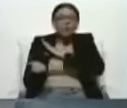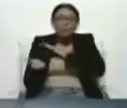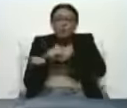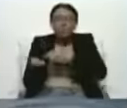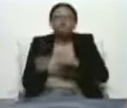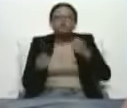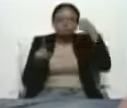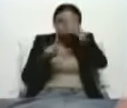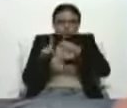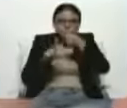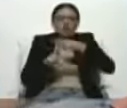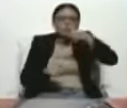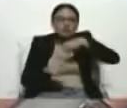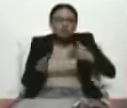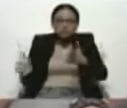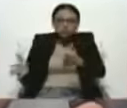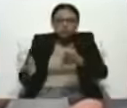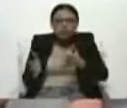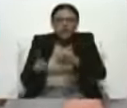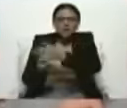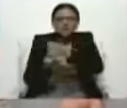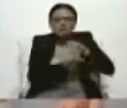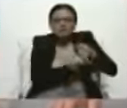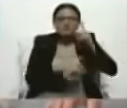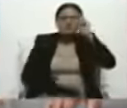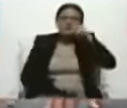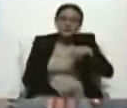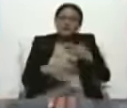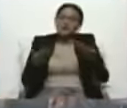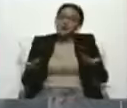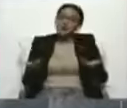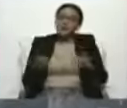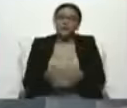Pero ya hoy es...